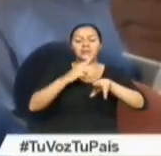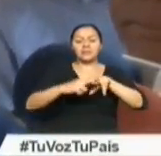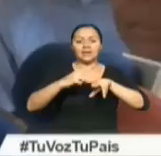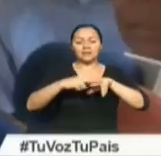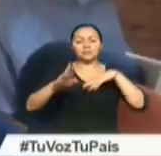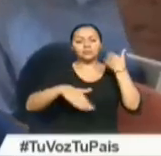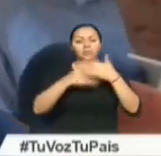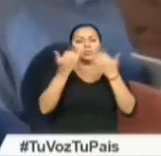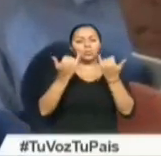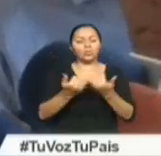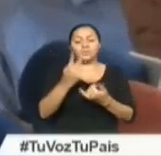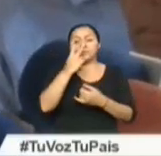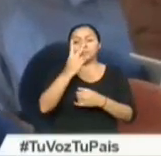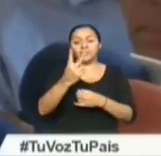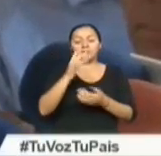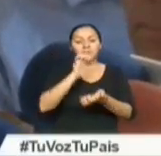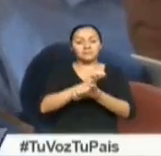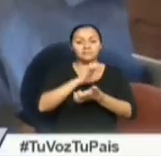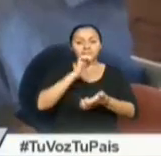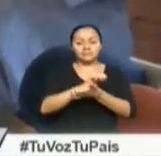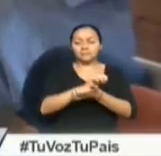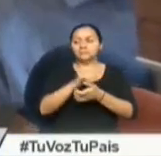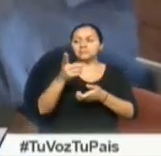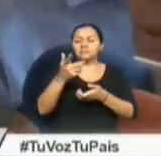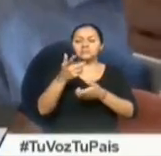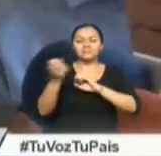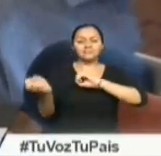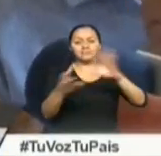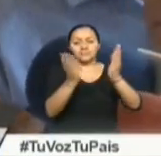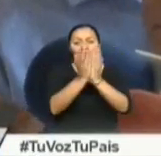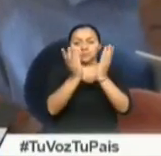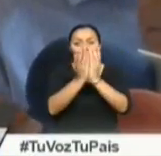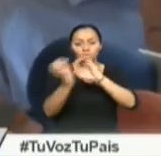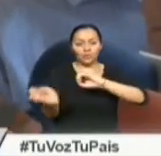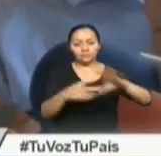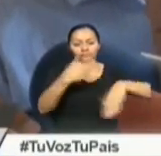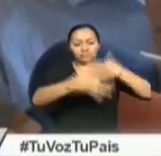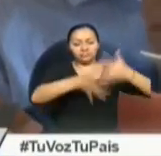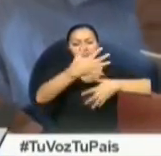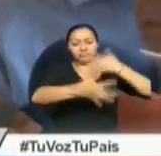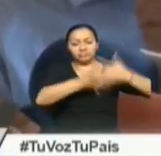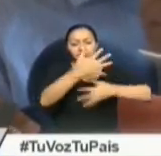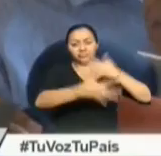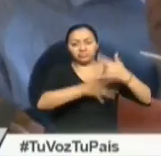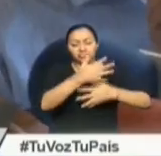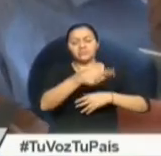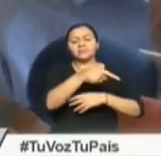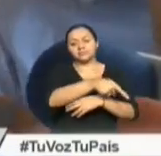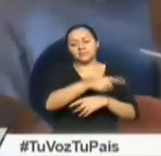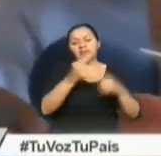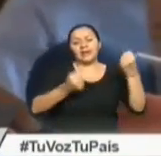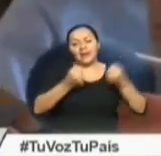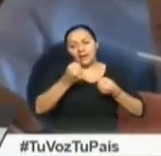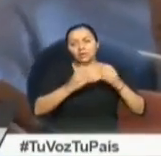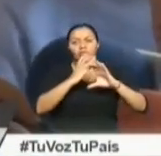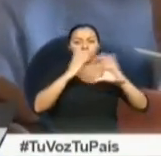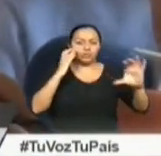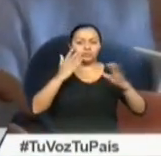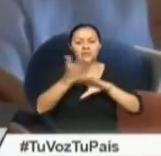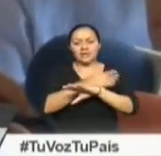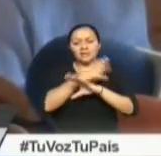etcétera, que es la chatarización. Y lo que hemos hecho es culminar ahora ese proceso entregando